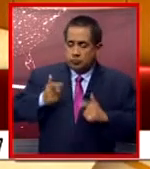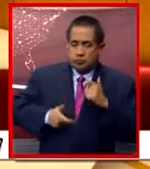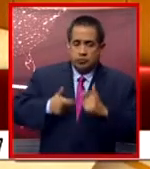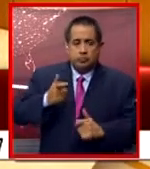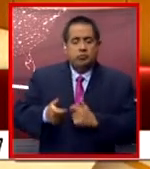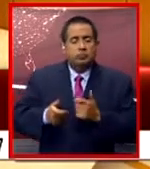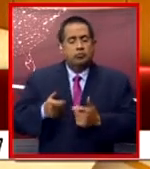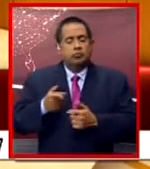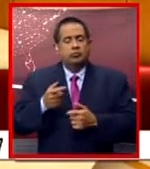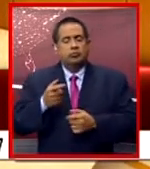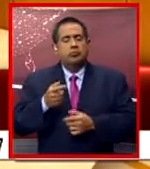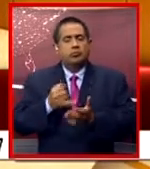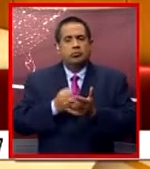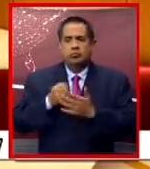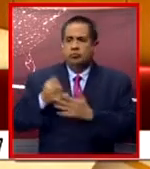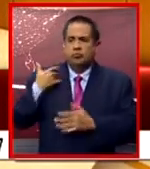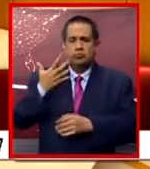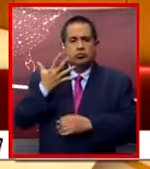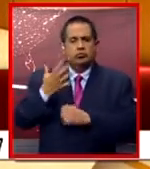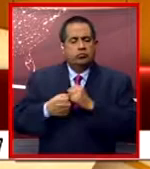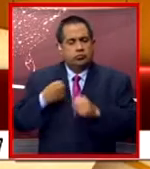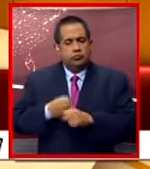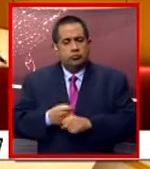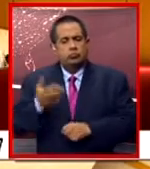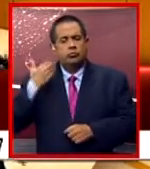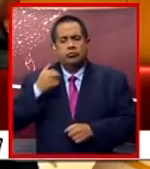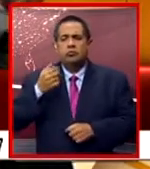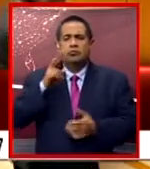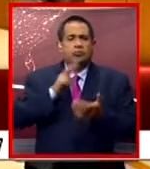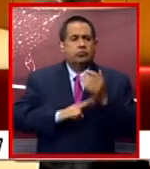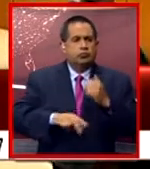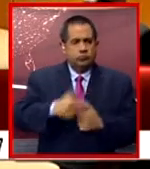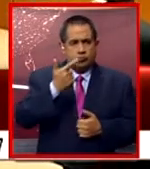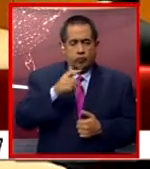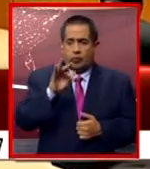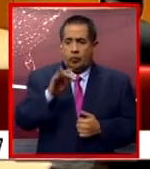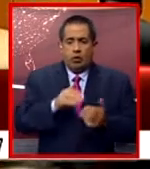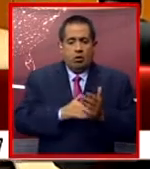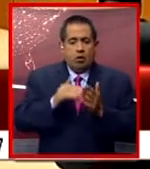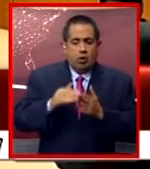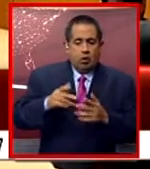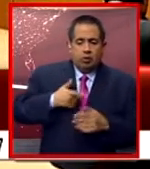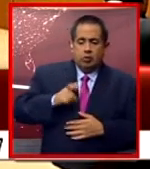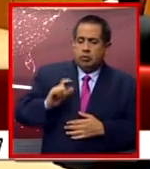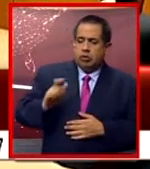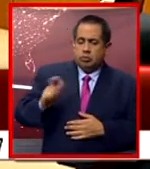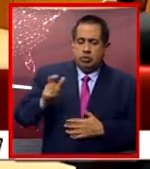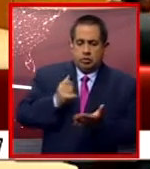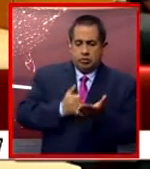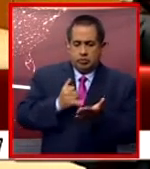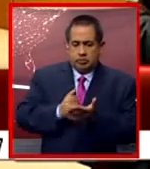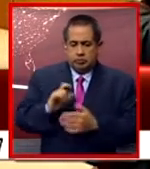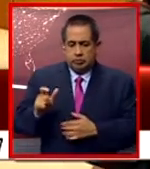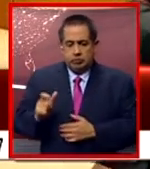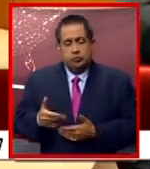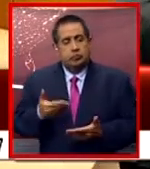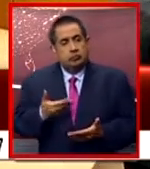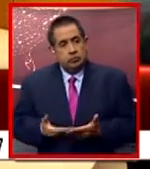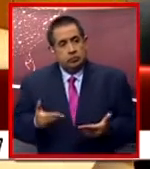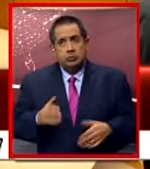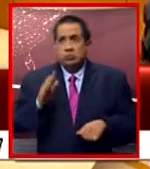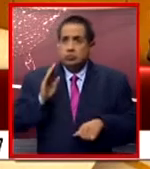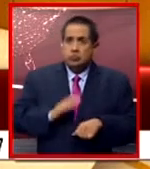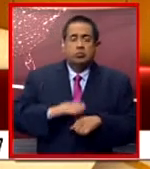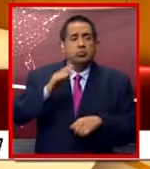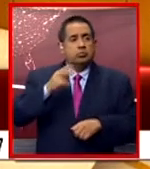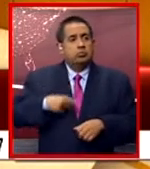lustro. En 2012 eran menos de 40 millones los que aportaban al gasto público. Y hoy nuestro padrón